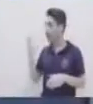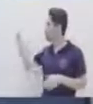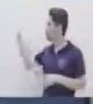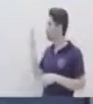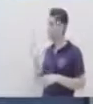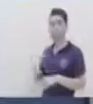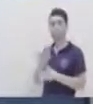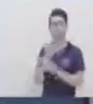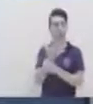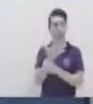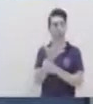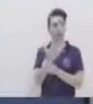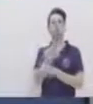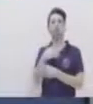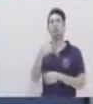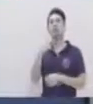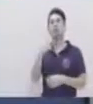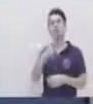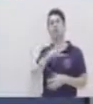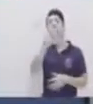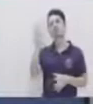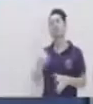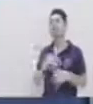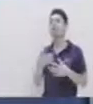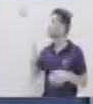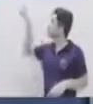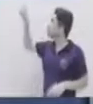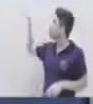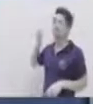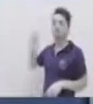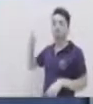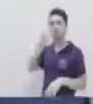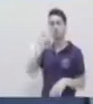que te dije son sustantivos, pero ¿qué acciones